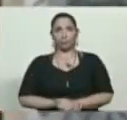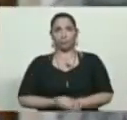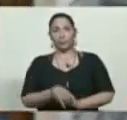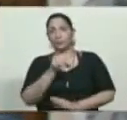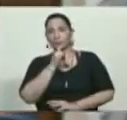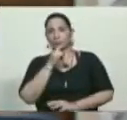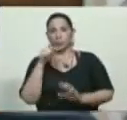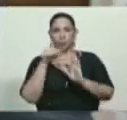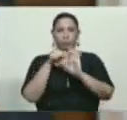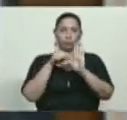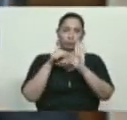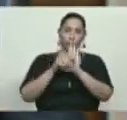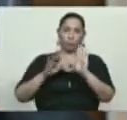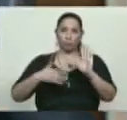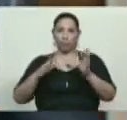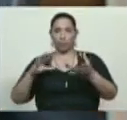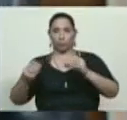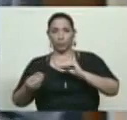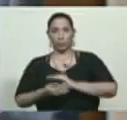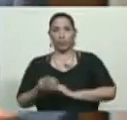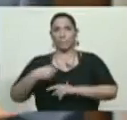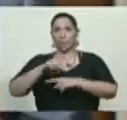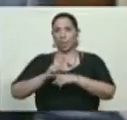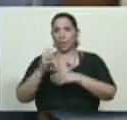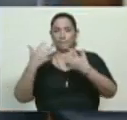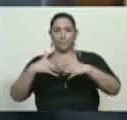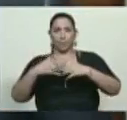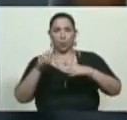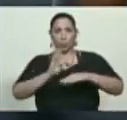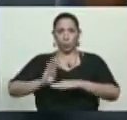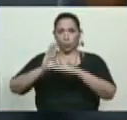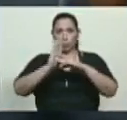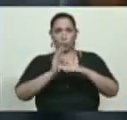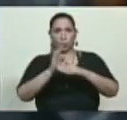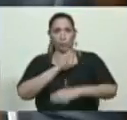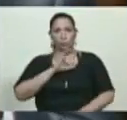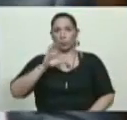las medidas que pueden ser adoptadas por nuestra principal industria para salvaguardar la